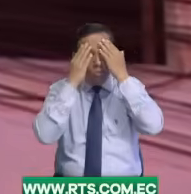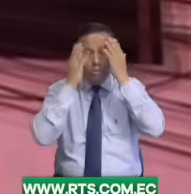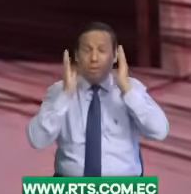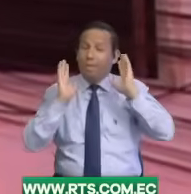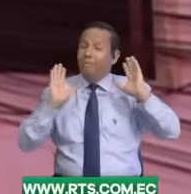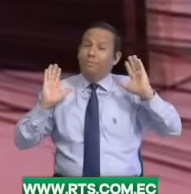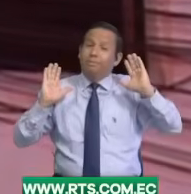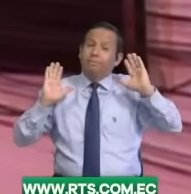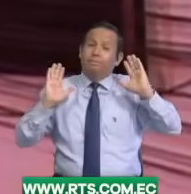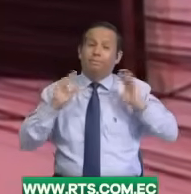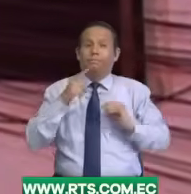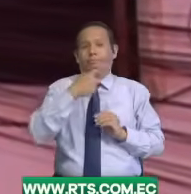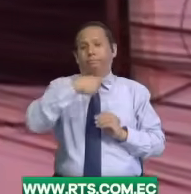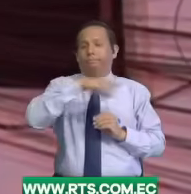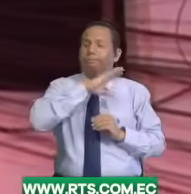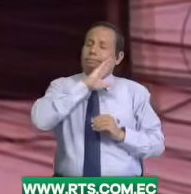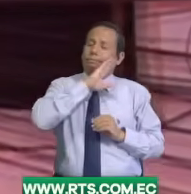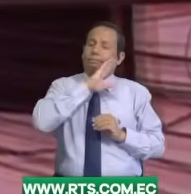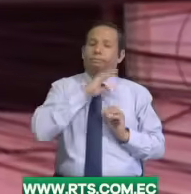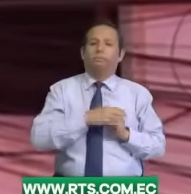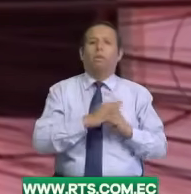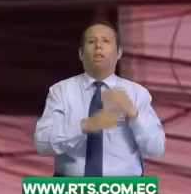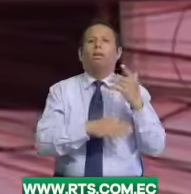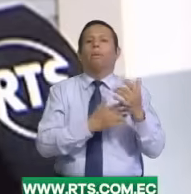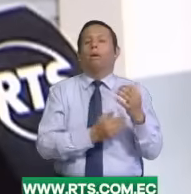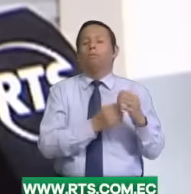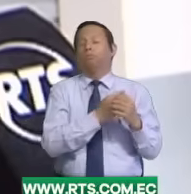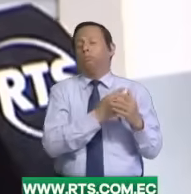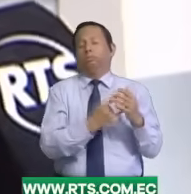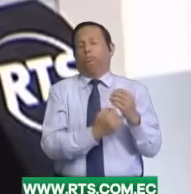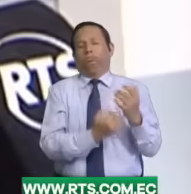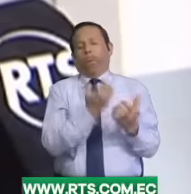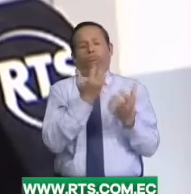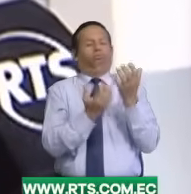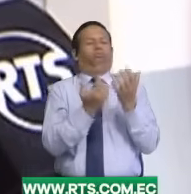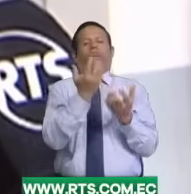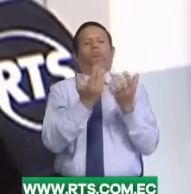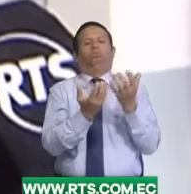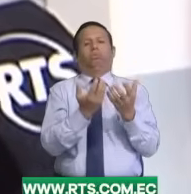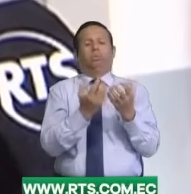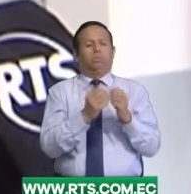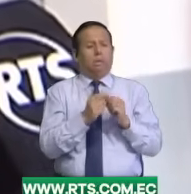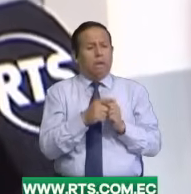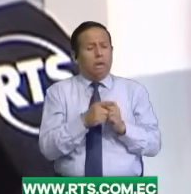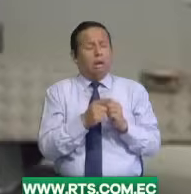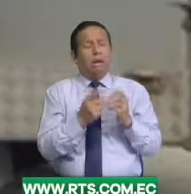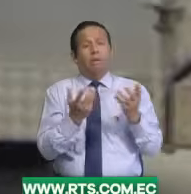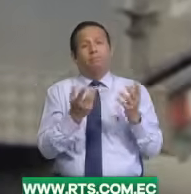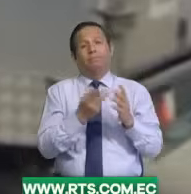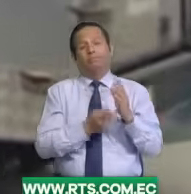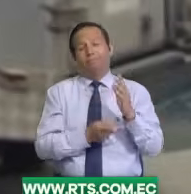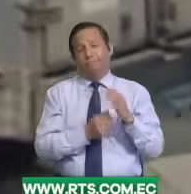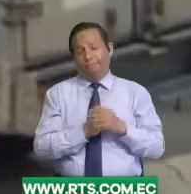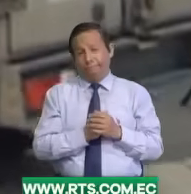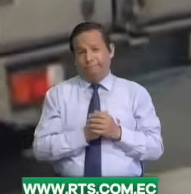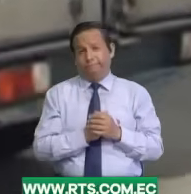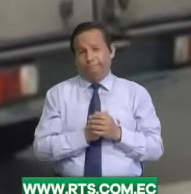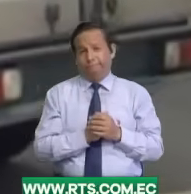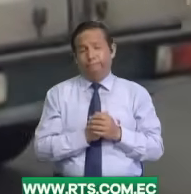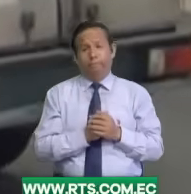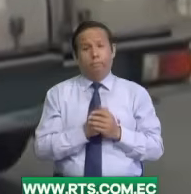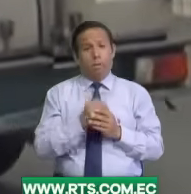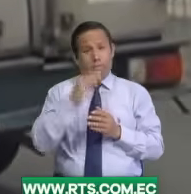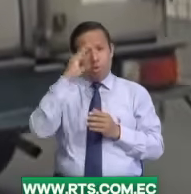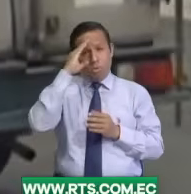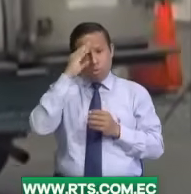artefacto conectado porque ellos ya estaban dormidos. Y al momento ya el siniestro ya de todo, lo único que sabemos es eso preliminarmente. Según el reporte de